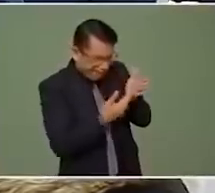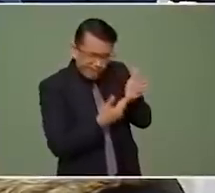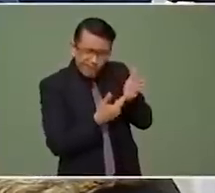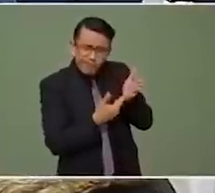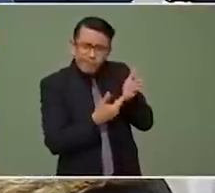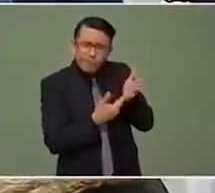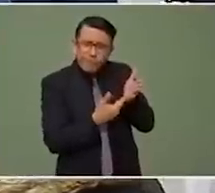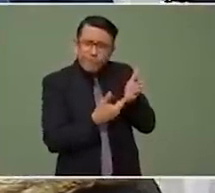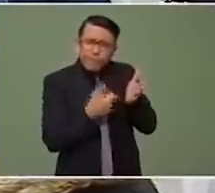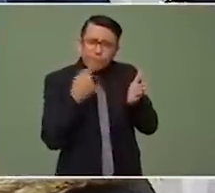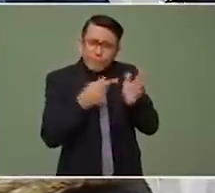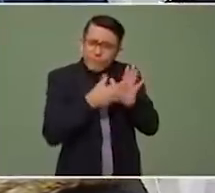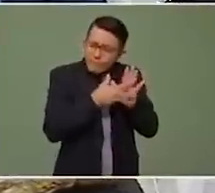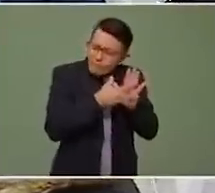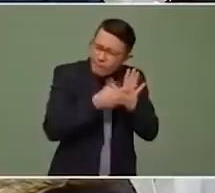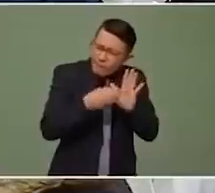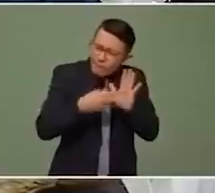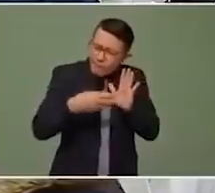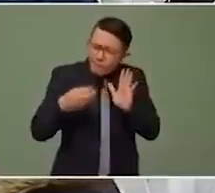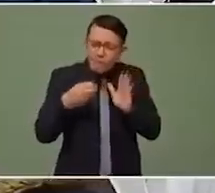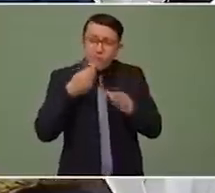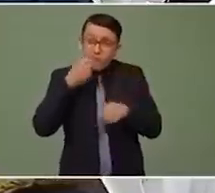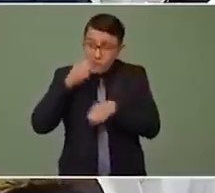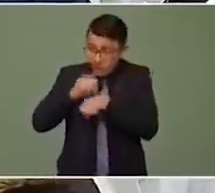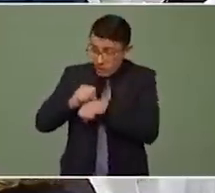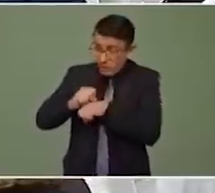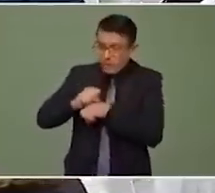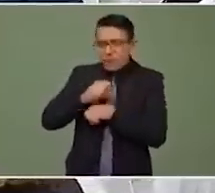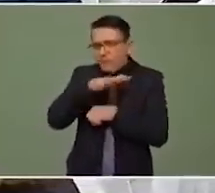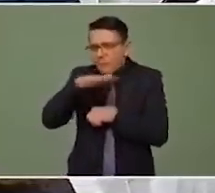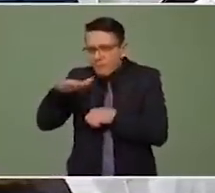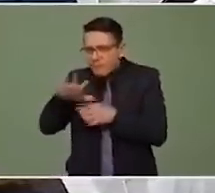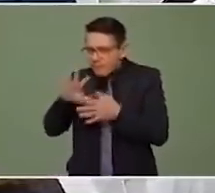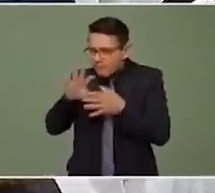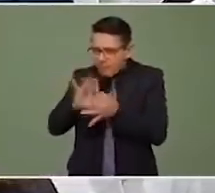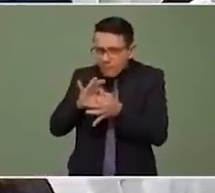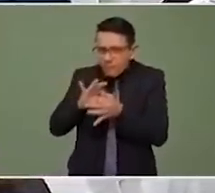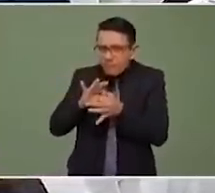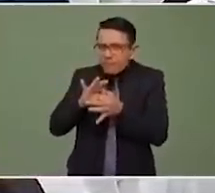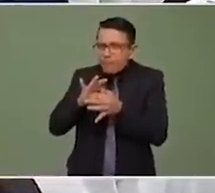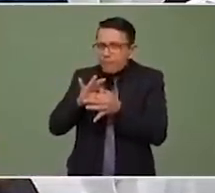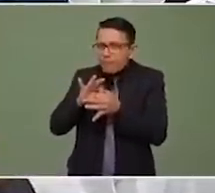la de la defensa la secretaría de marina puedan ayudarnos